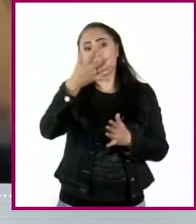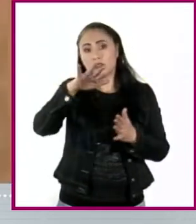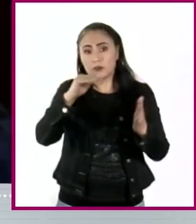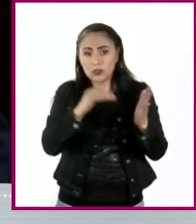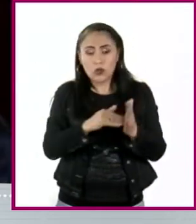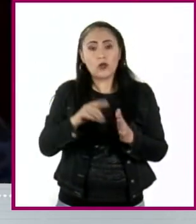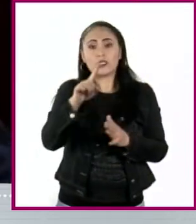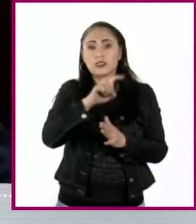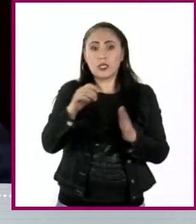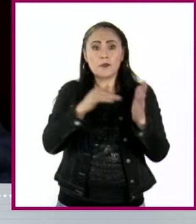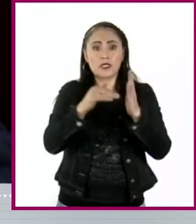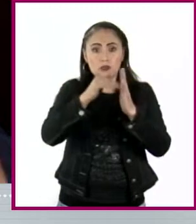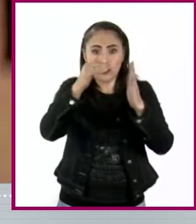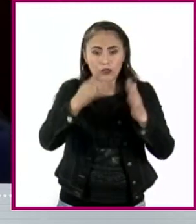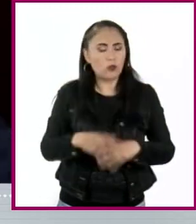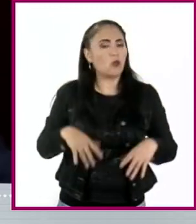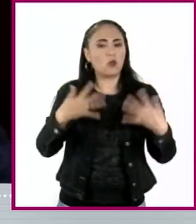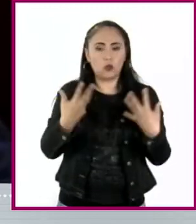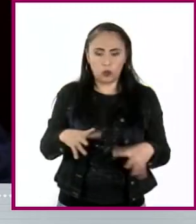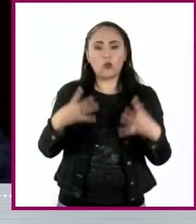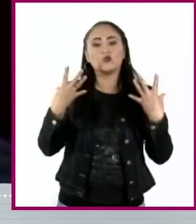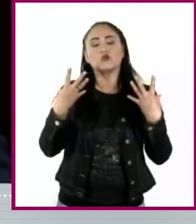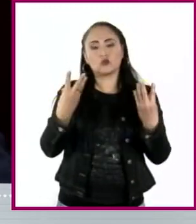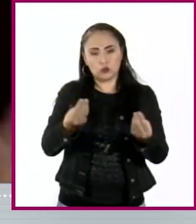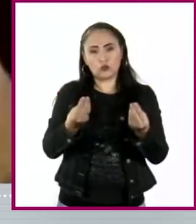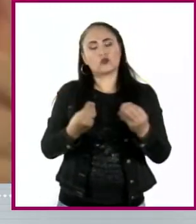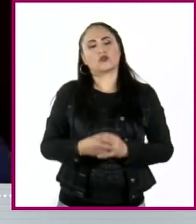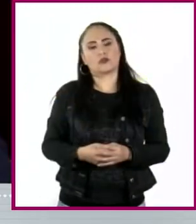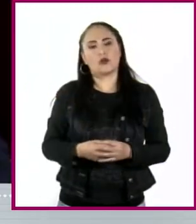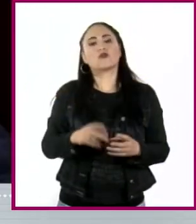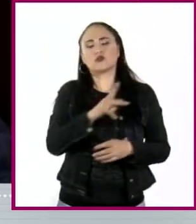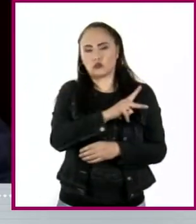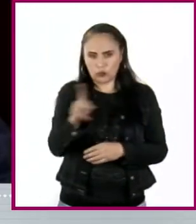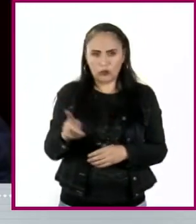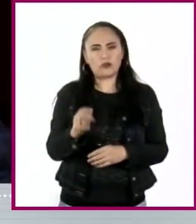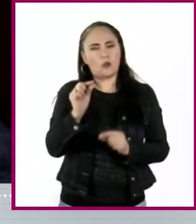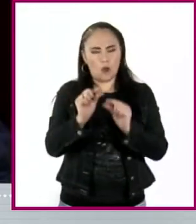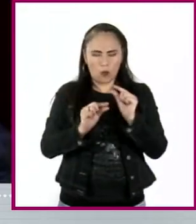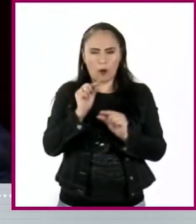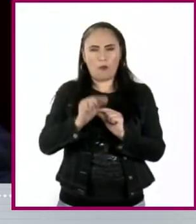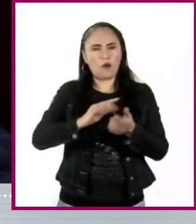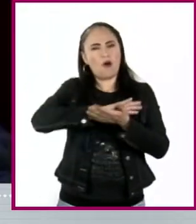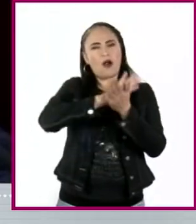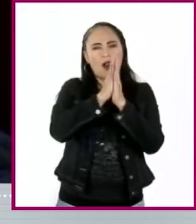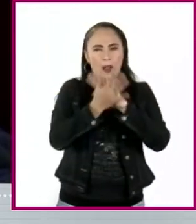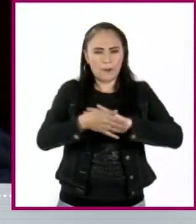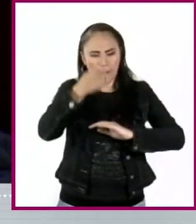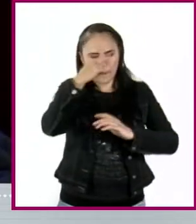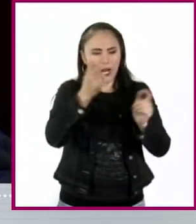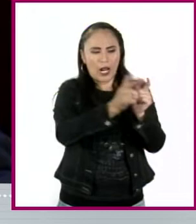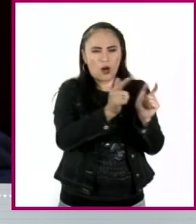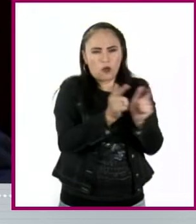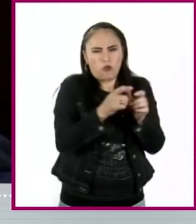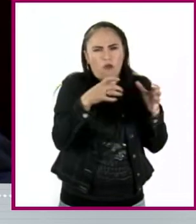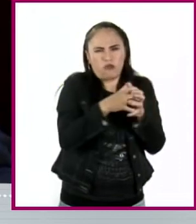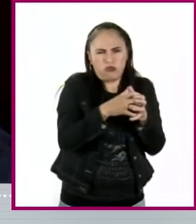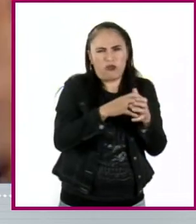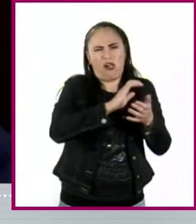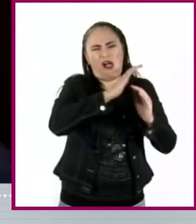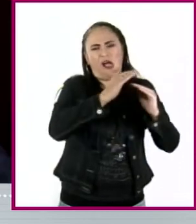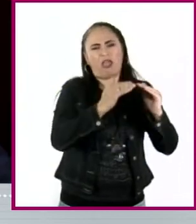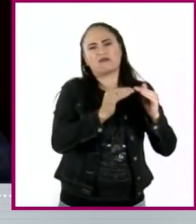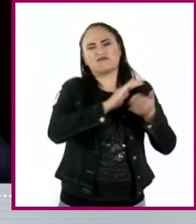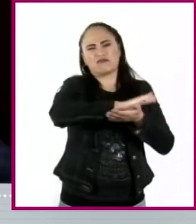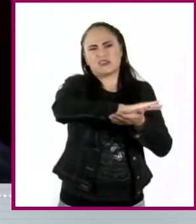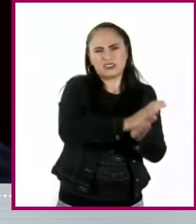pues empezamos a dar los primeros pasos para una transformación social que garantice pues una vida digna a estos grupos discriminados